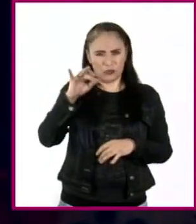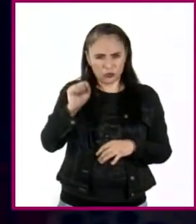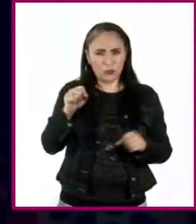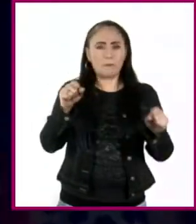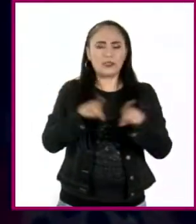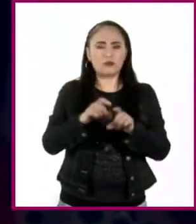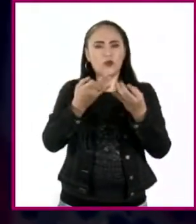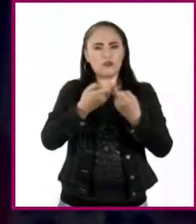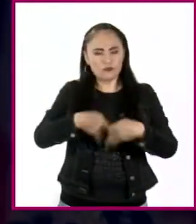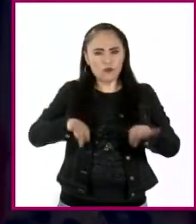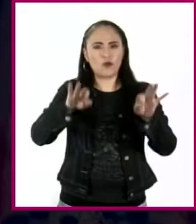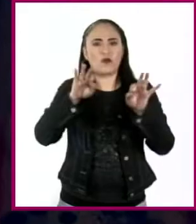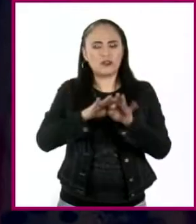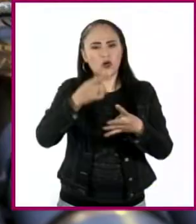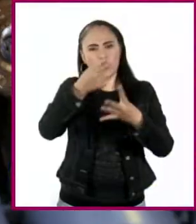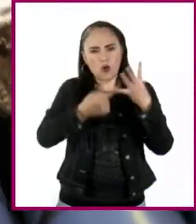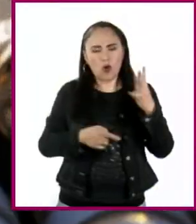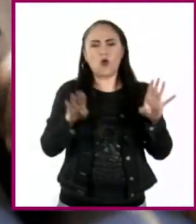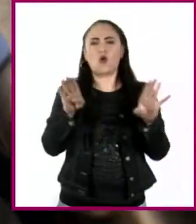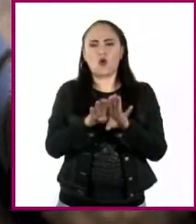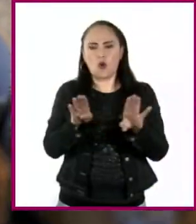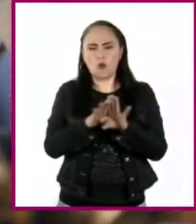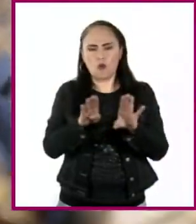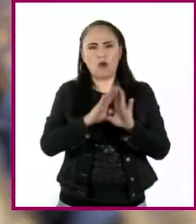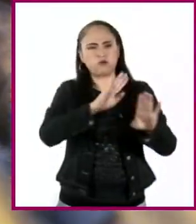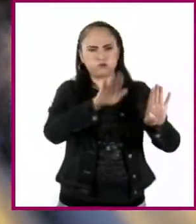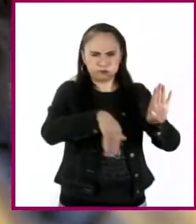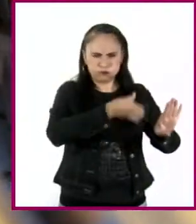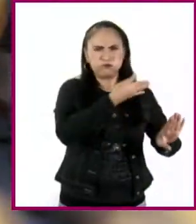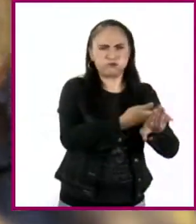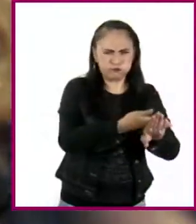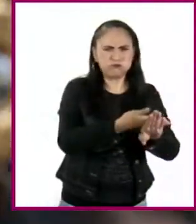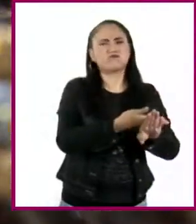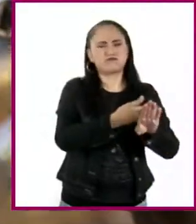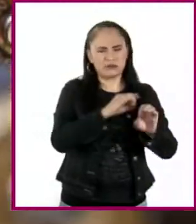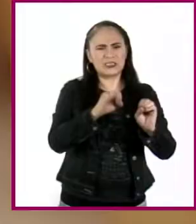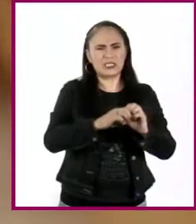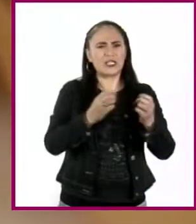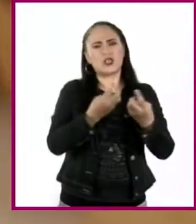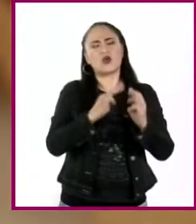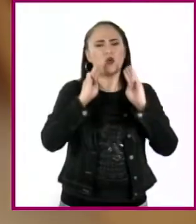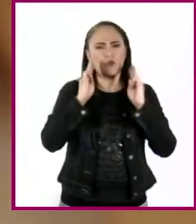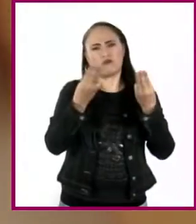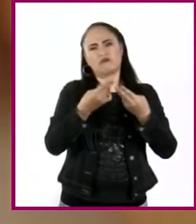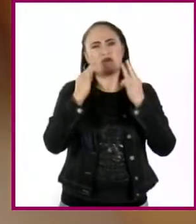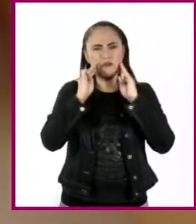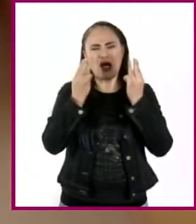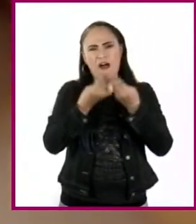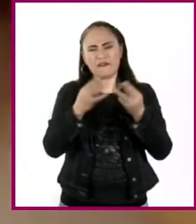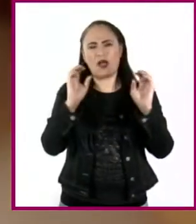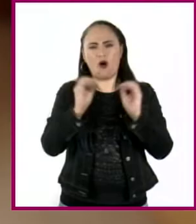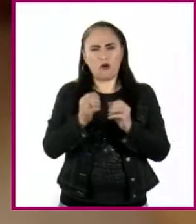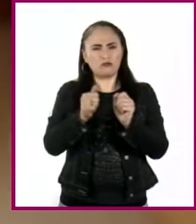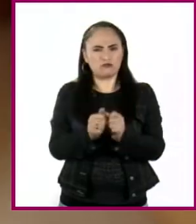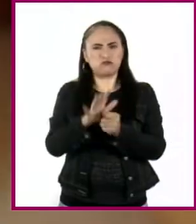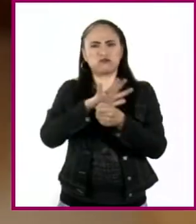sobre las nuevas vulnerabilidades, como las derivadas por la violencia provocada por el crimen organizado y el COVID-19.